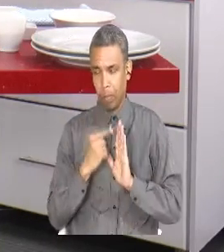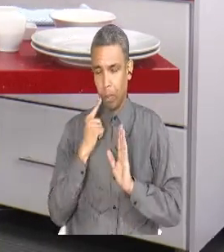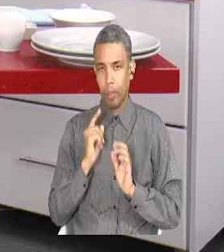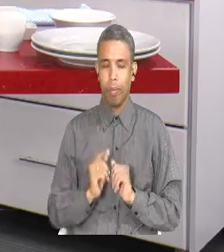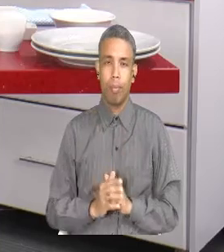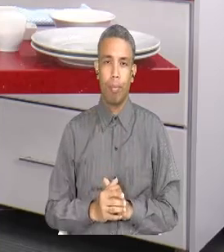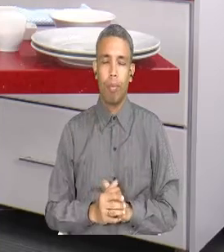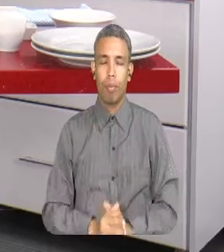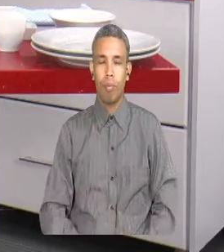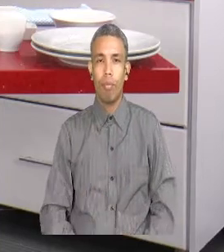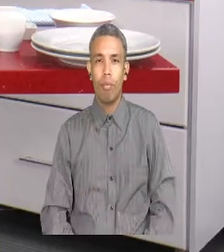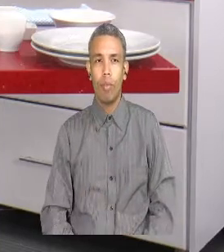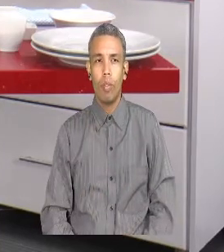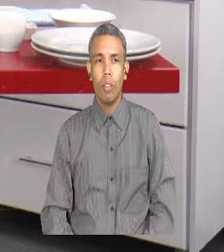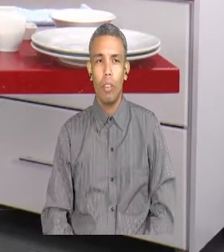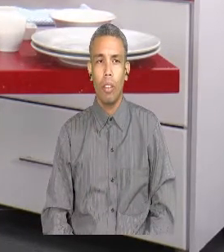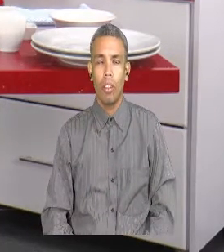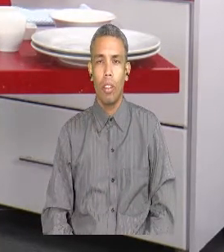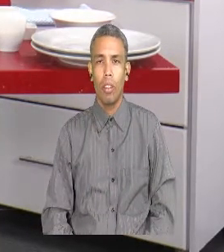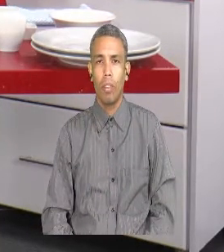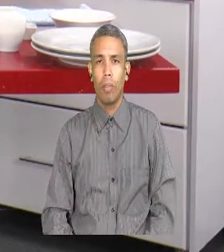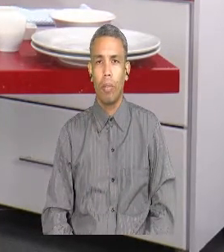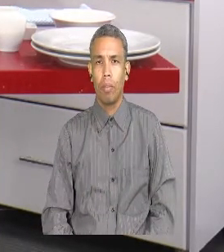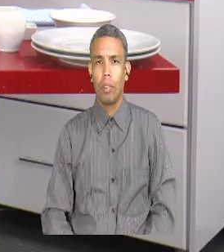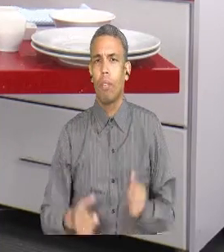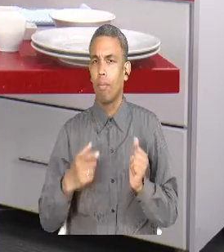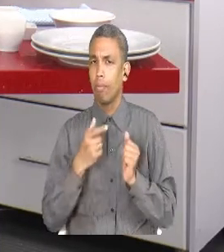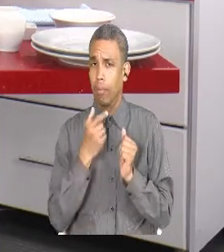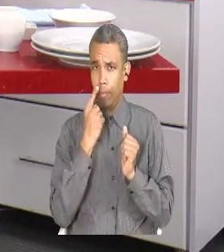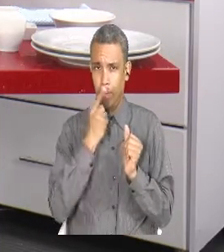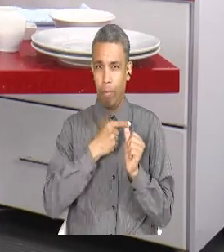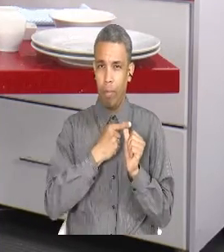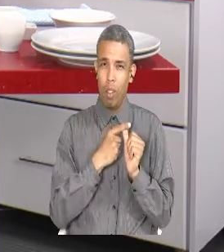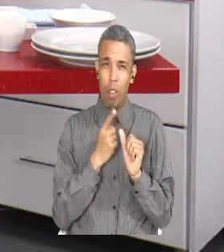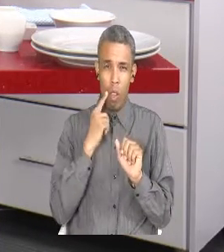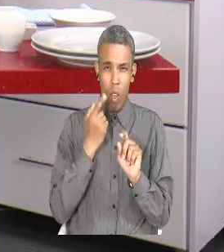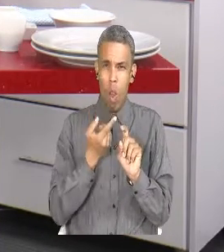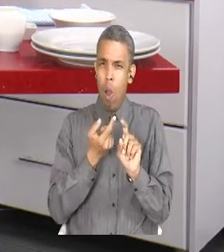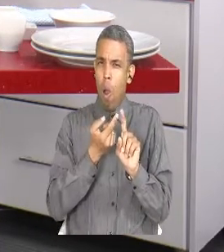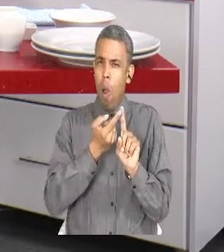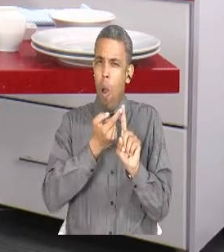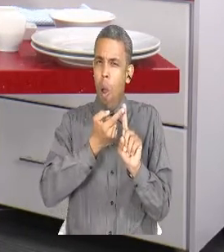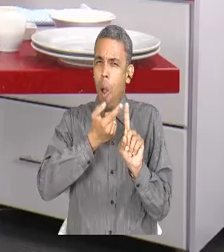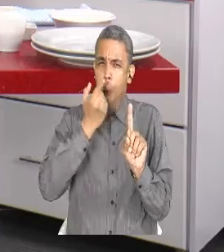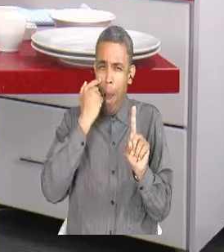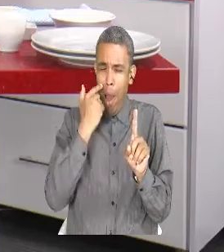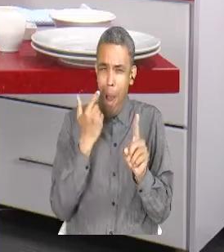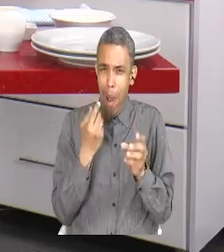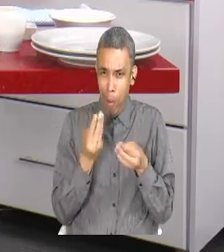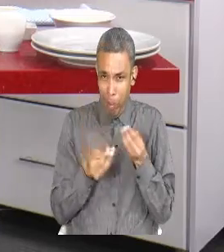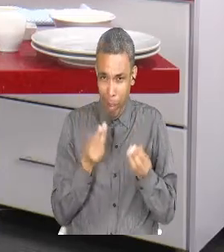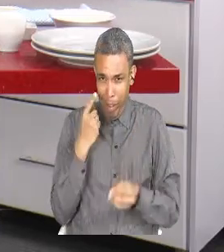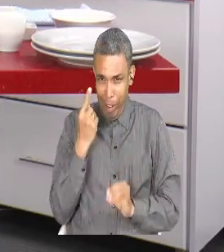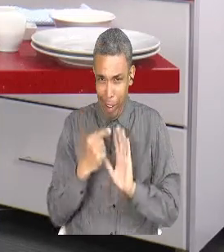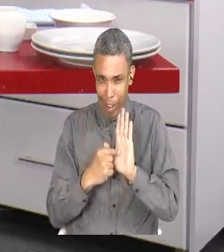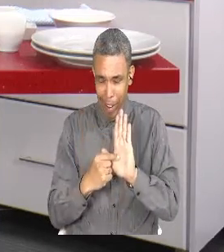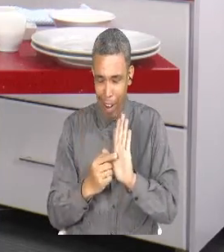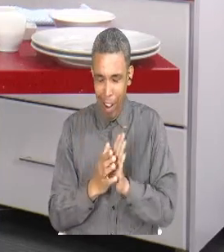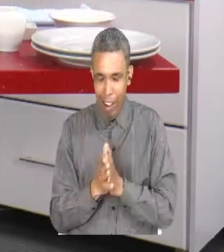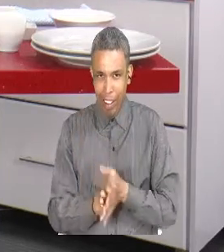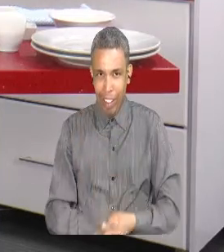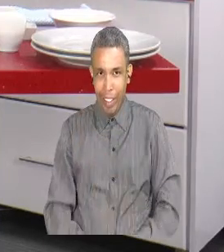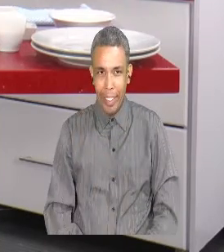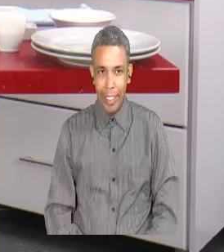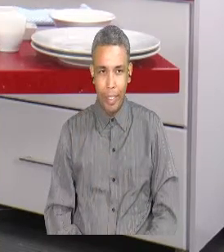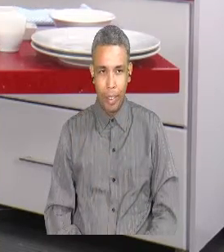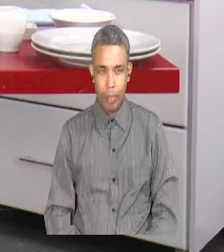la témpura. Es el rebozado que vamos a usar para esta ocasión. La